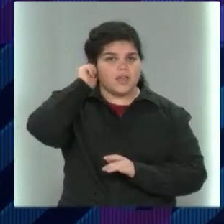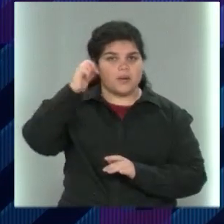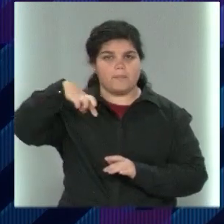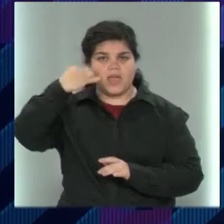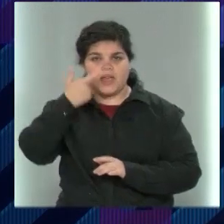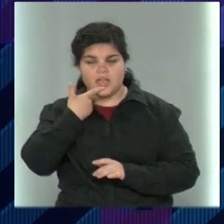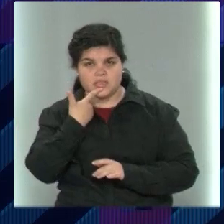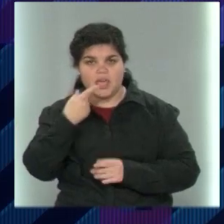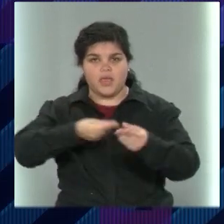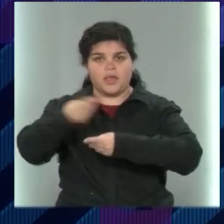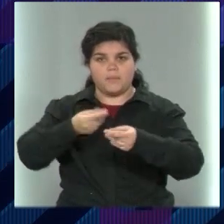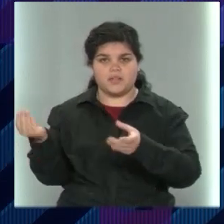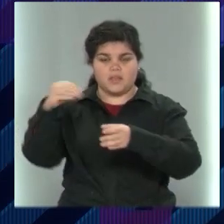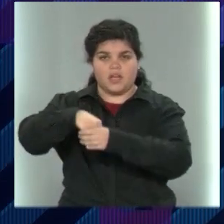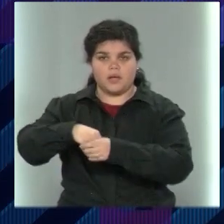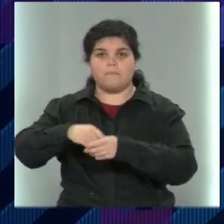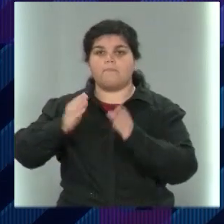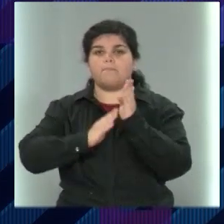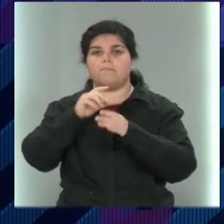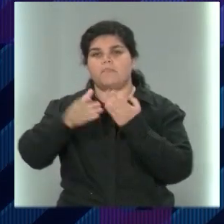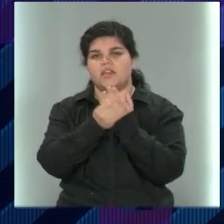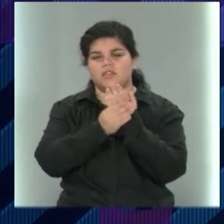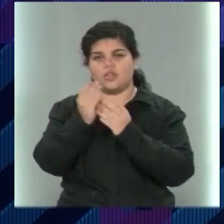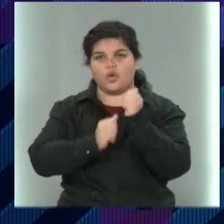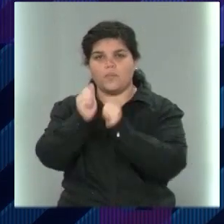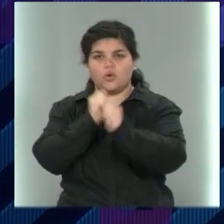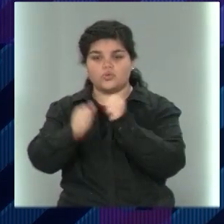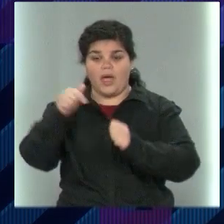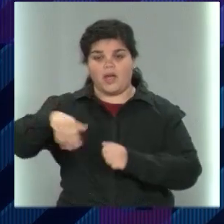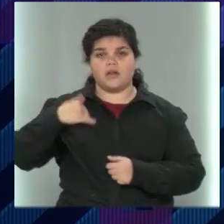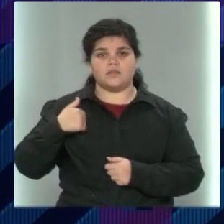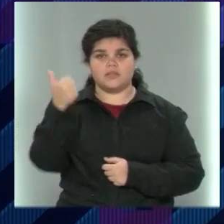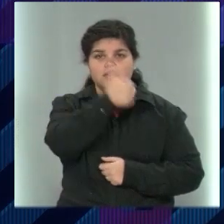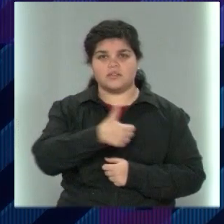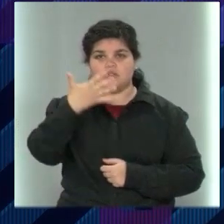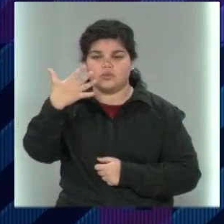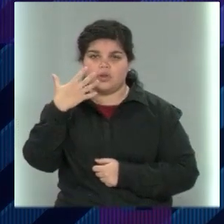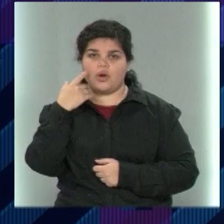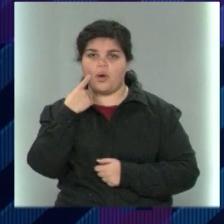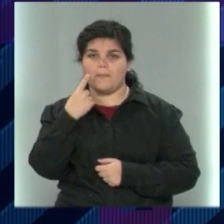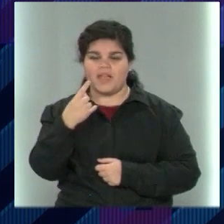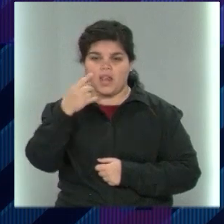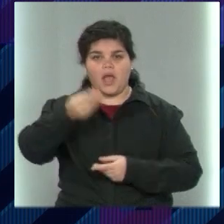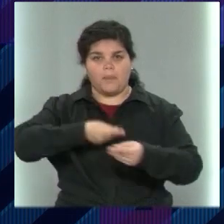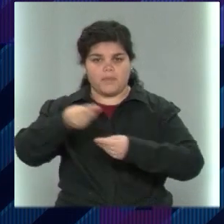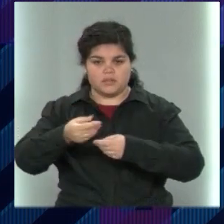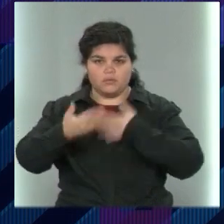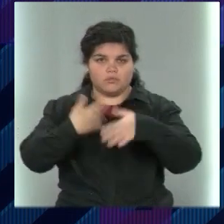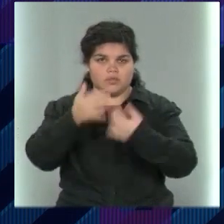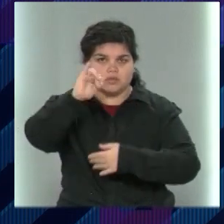empresas dependiente del Ministerio de Producción de la Nación, en Argentina existen más de 605.000 empresas activas, de las cuales